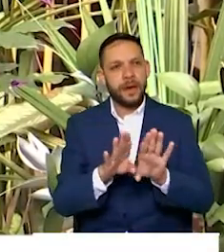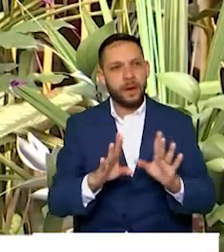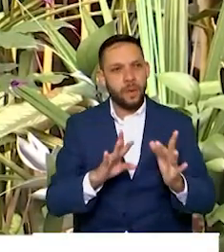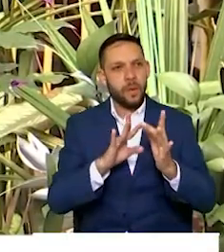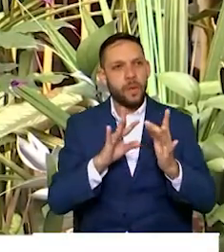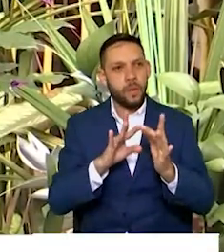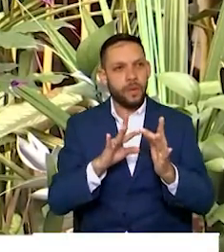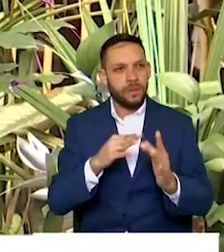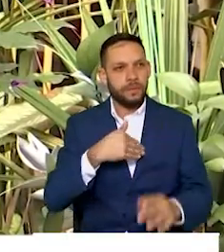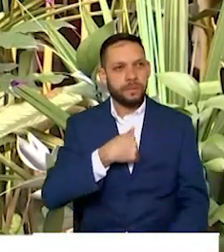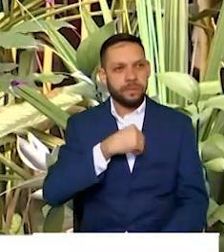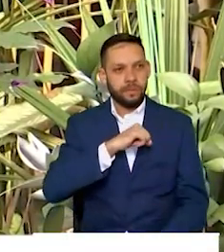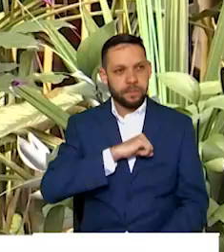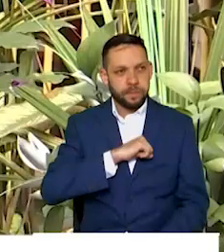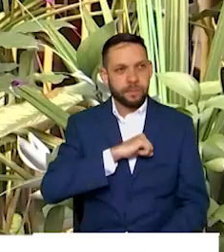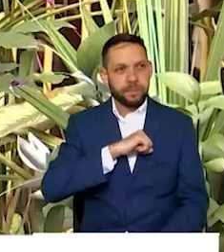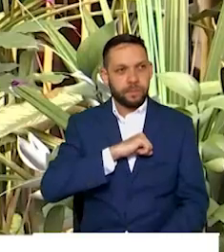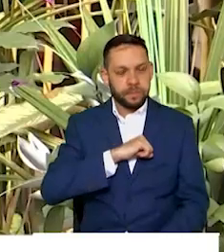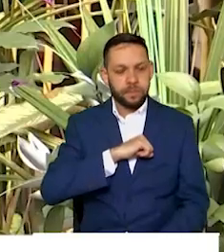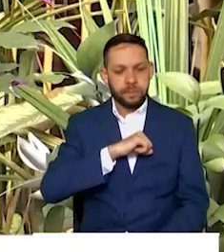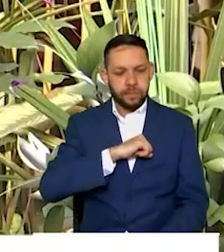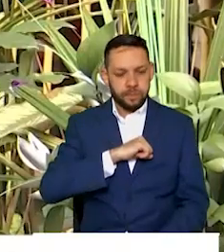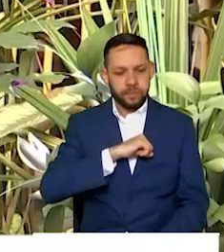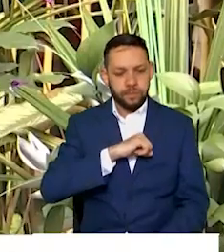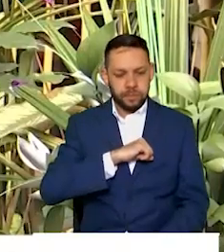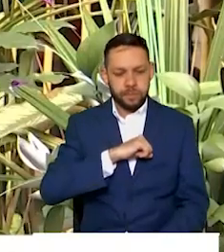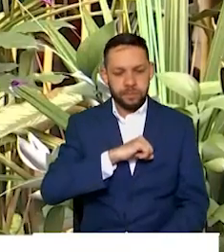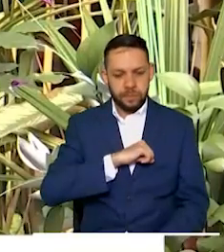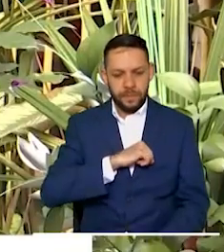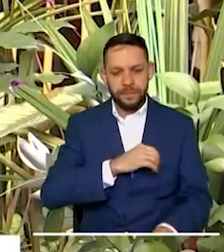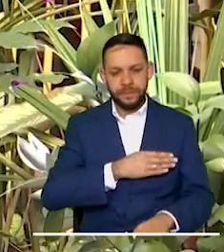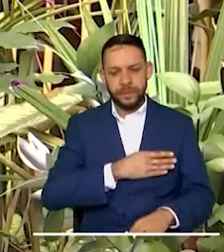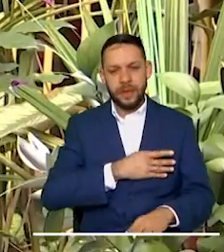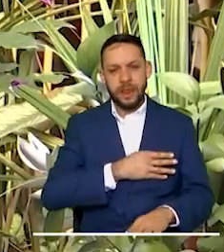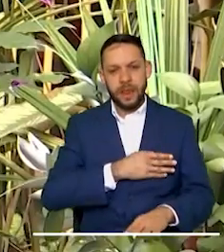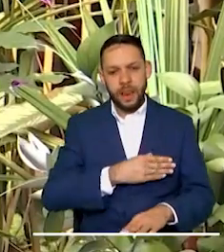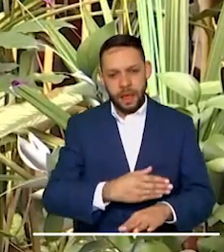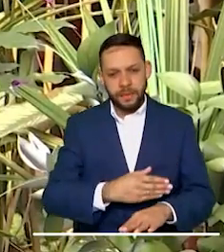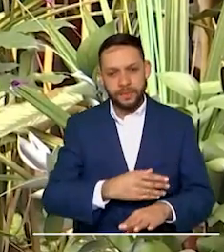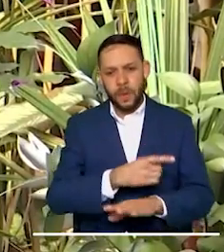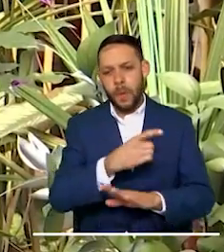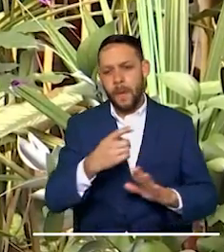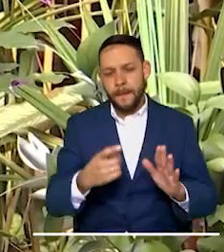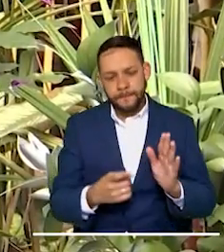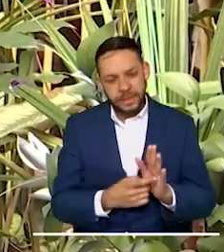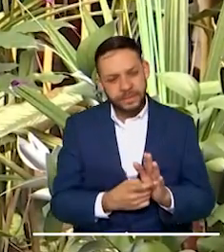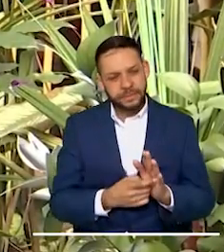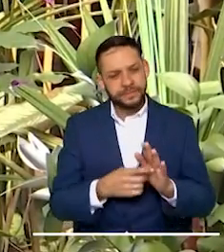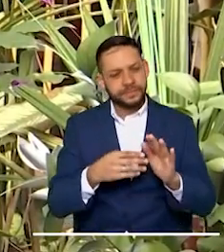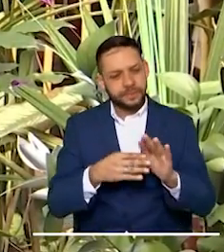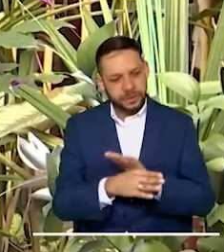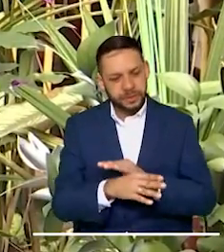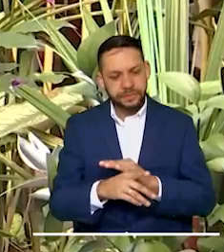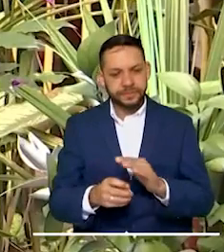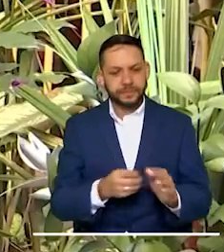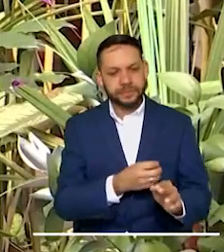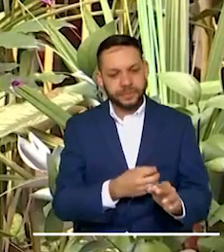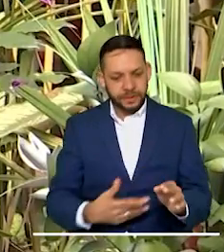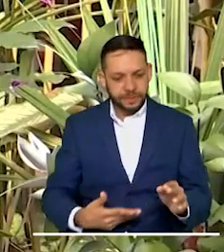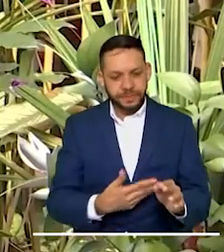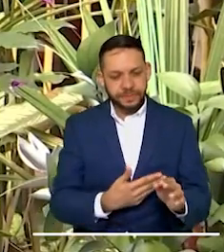y pasan de una cámara de las aurículas hacia los ventrículos y luego a través de la arteria de la